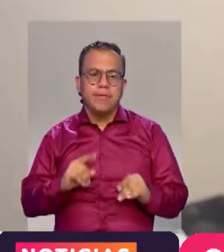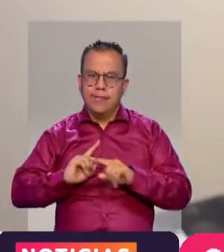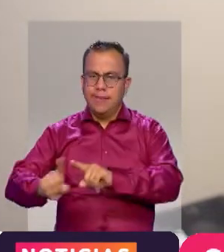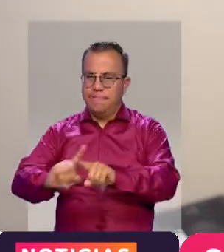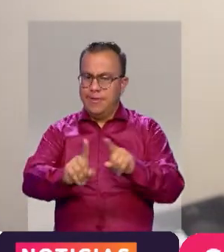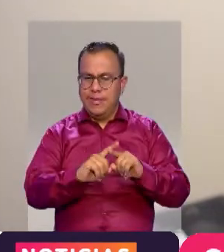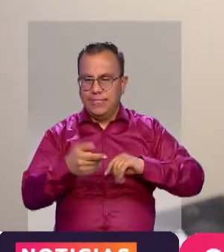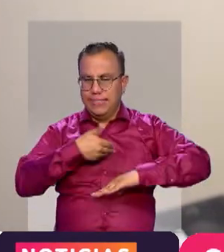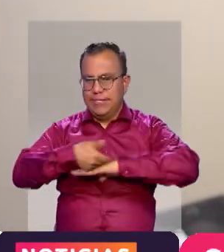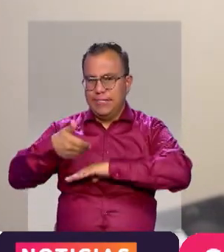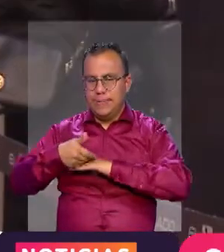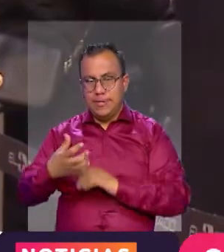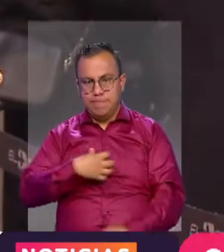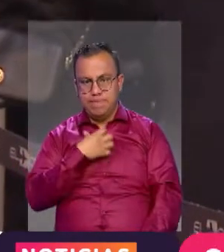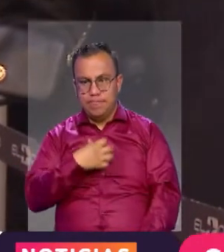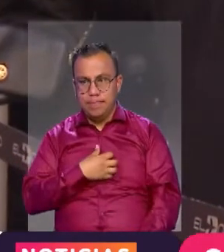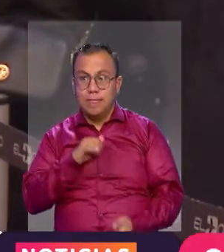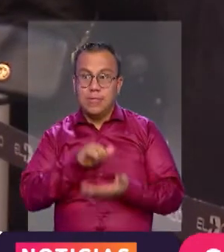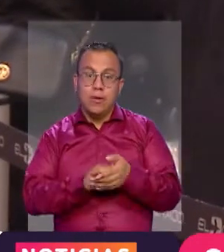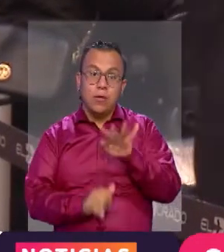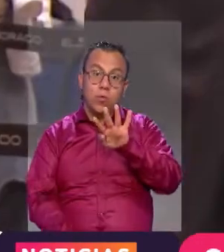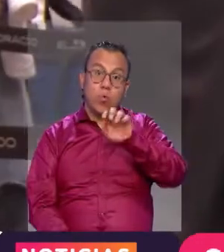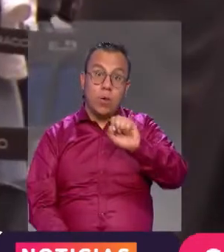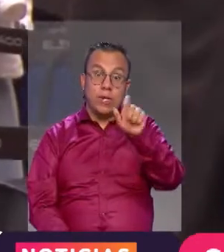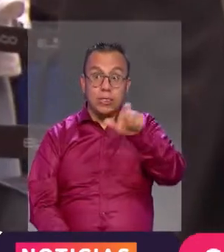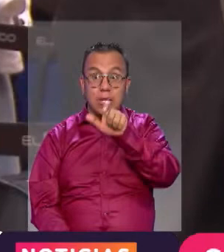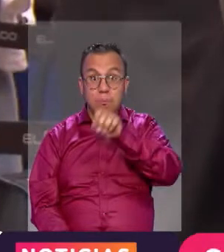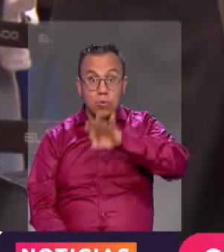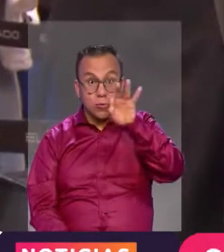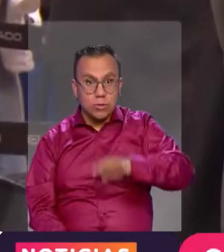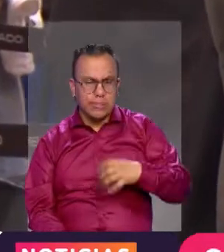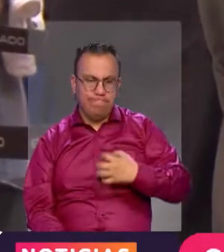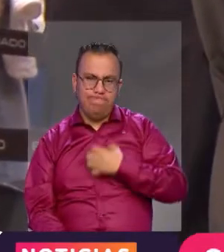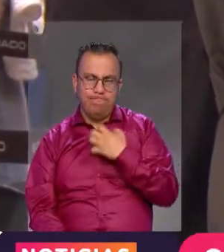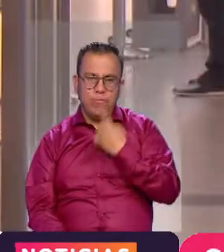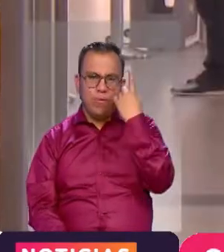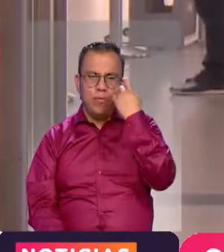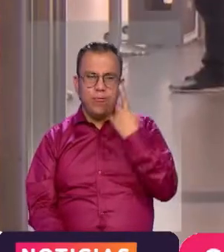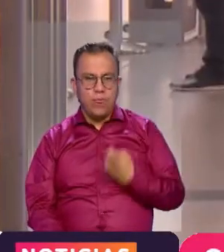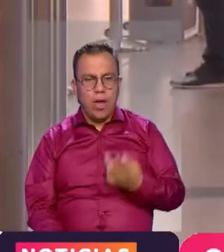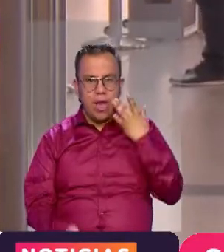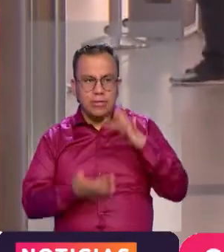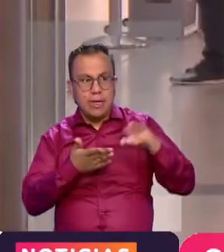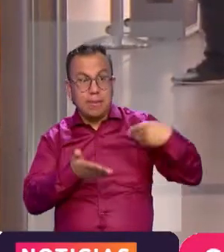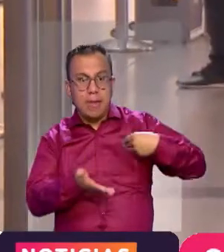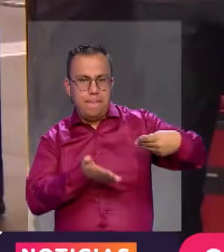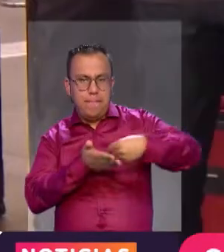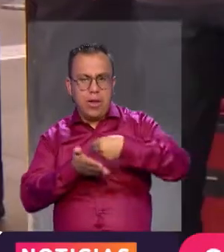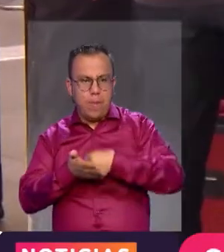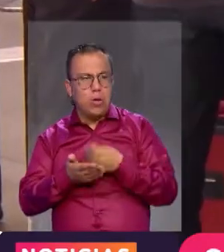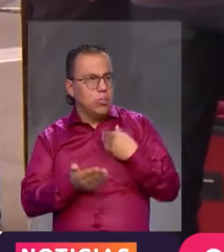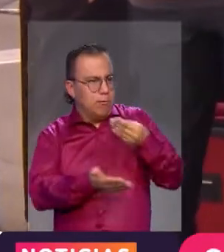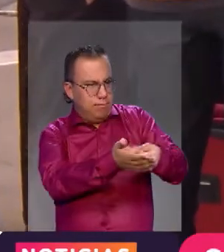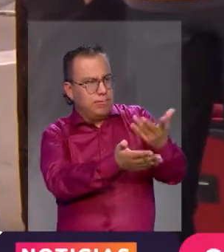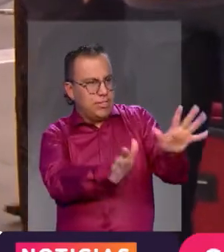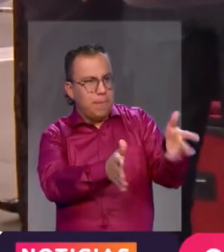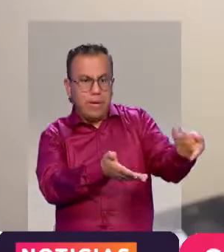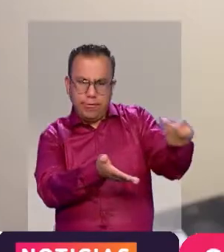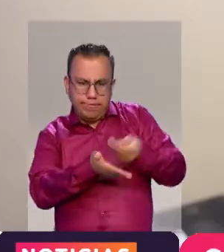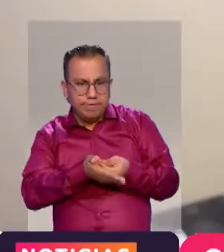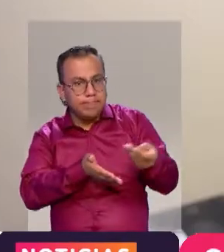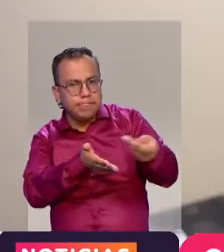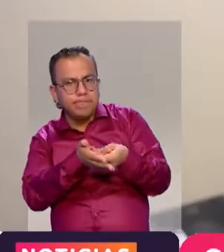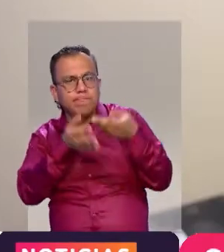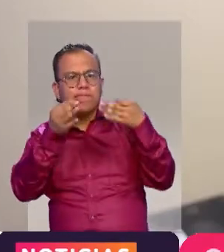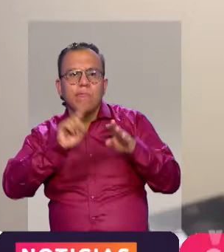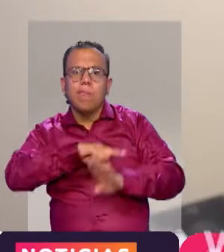diferentes solicitudes y reclamaciones. El 40% de quejas recibidas fueron por falta en reembolso del dinero. No se está realizando la devolución de